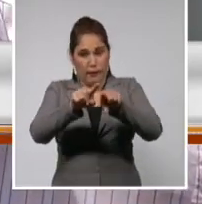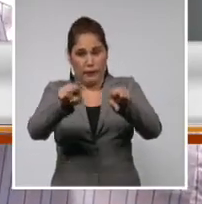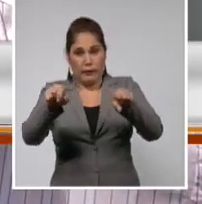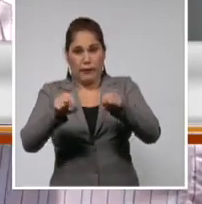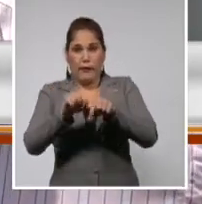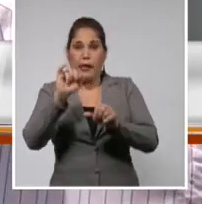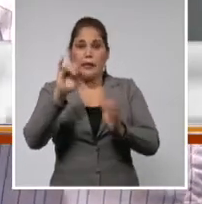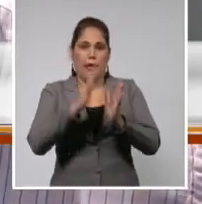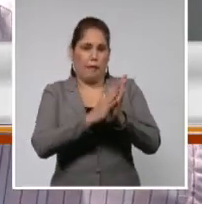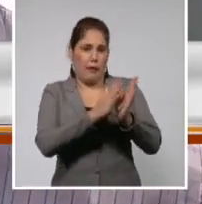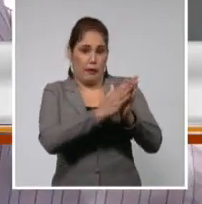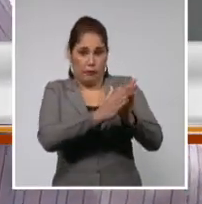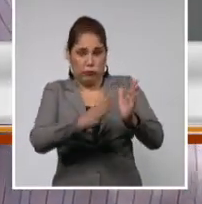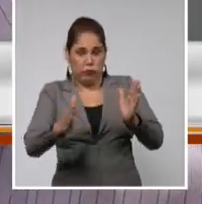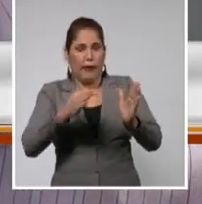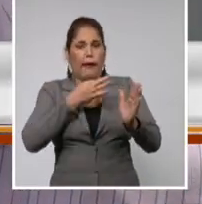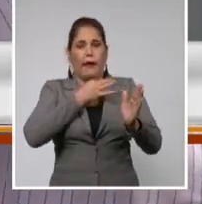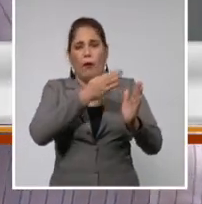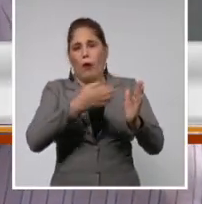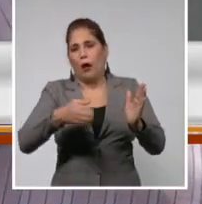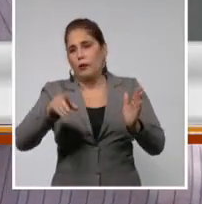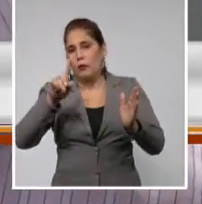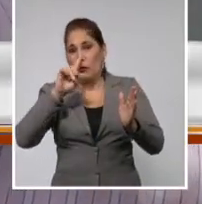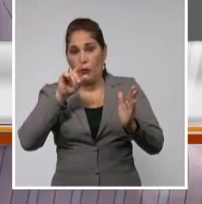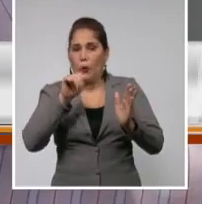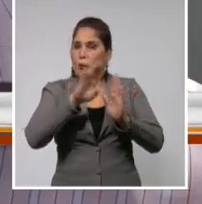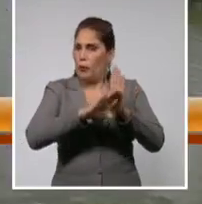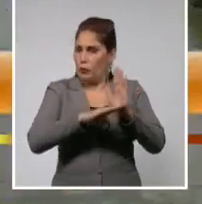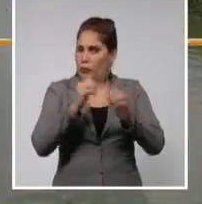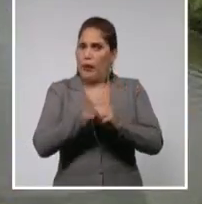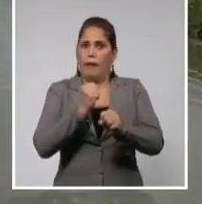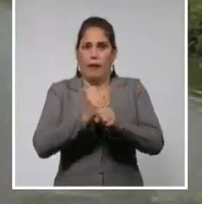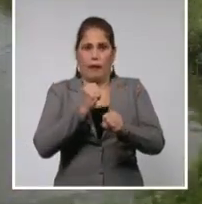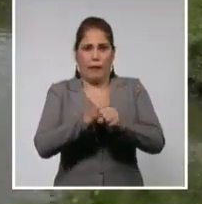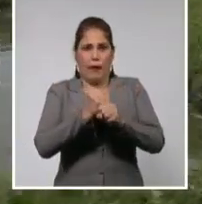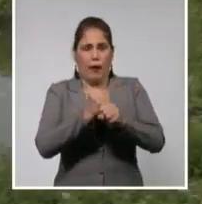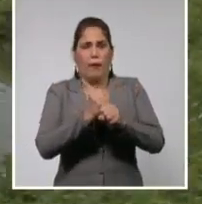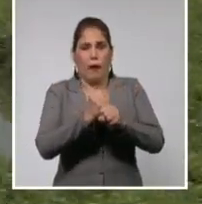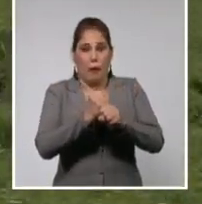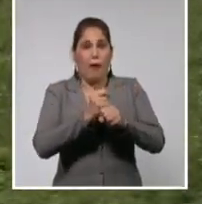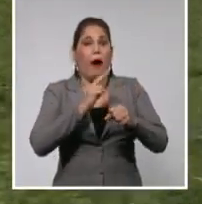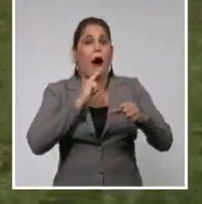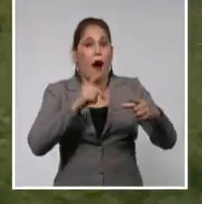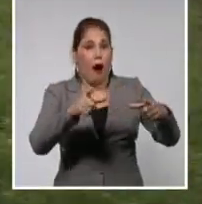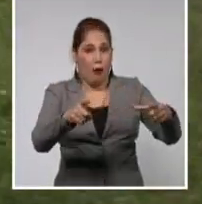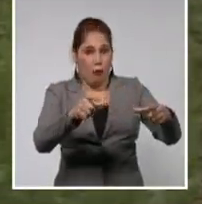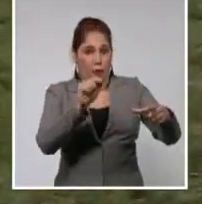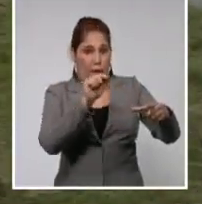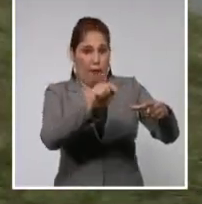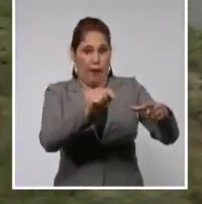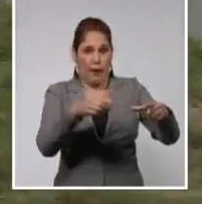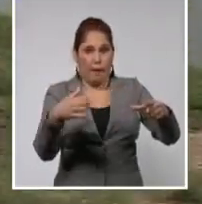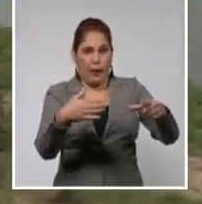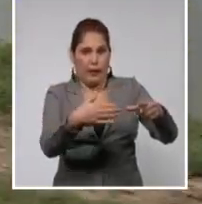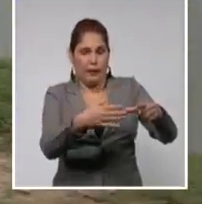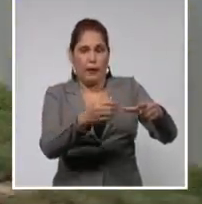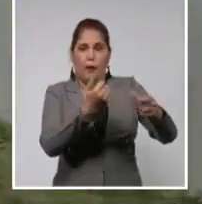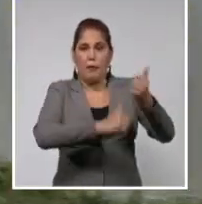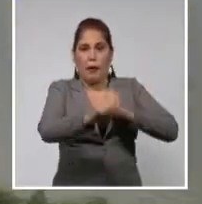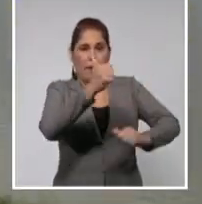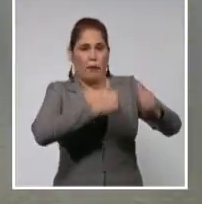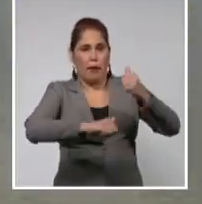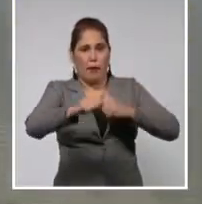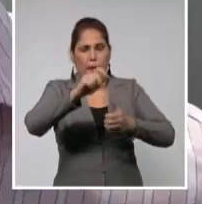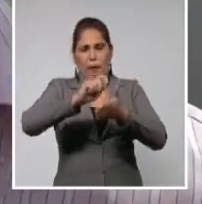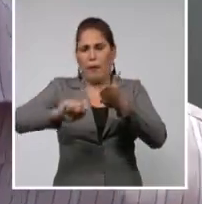y ahora con un programa de trabajo con el CAE Rosero Sur de Gibraltar estamos entonces pronosticando, haciendo una planificación